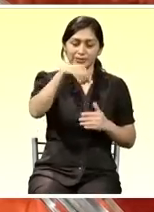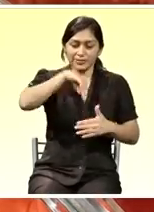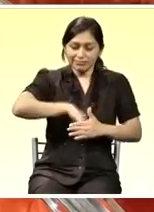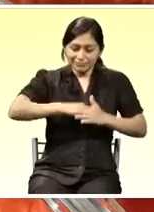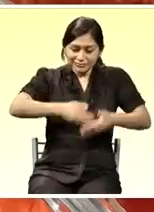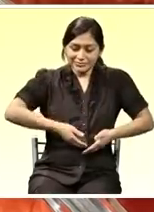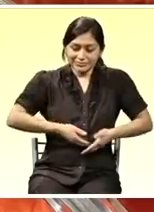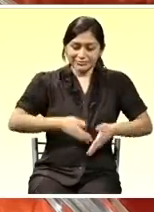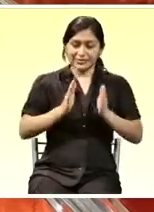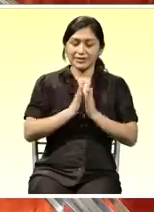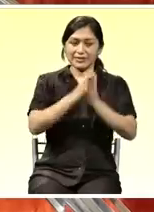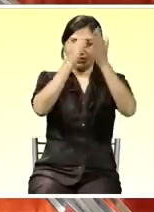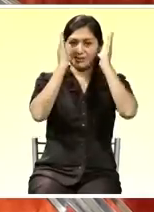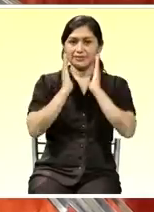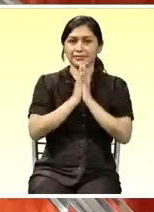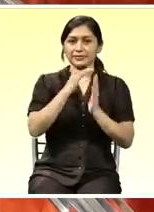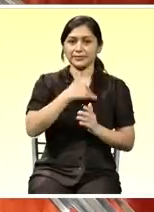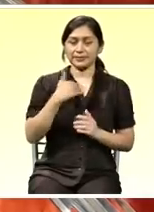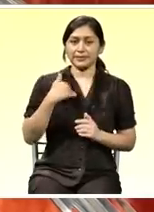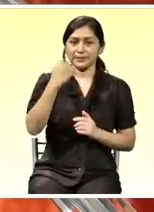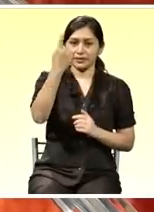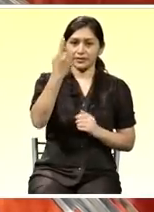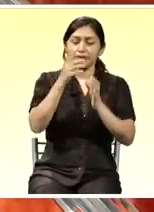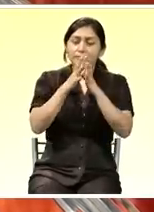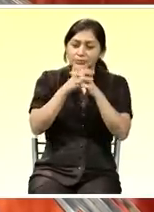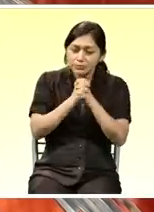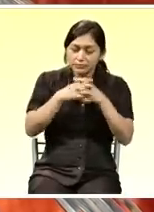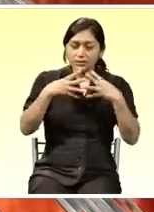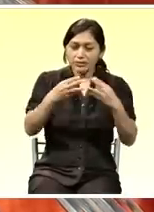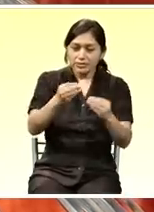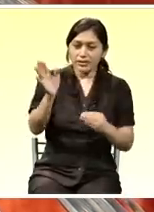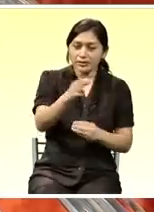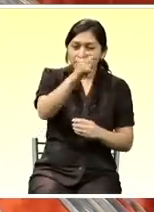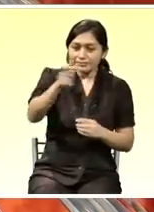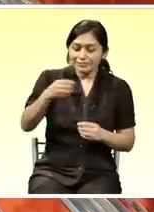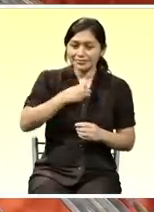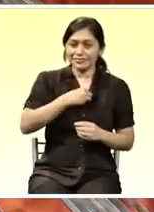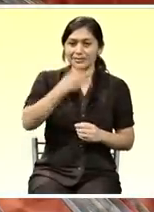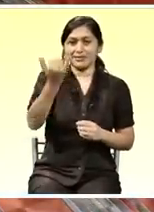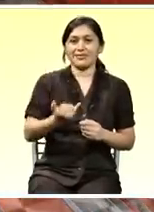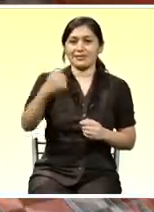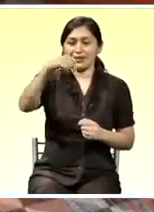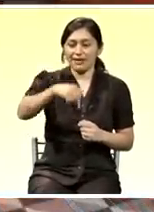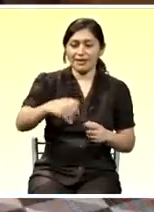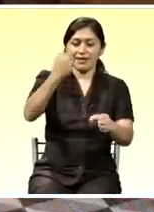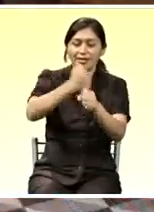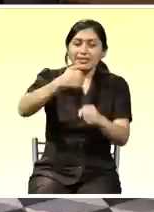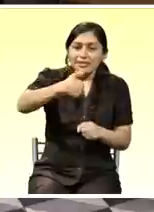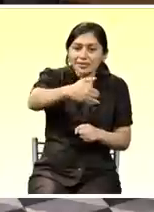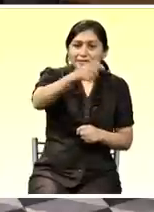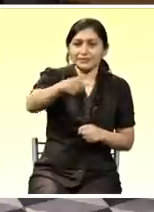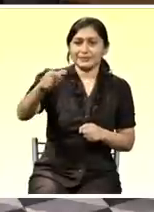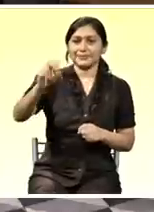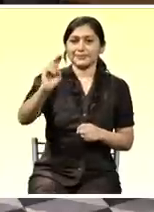Jesús. Santa María, madre de Dios, ruega por nosotros pecadores, ahora y en la hora de